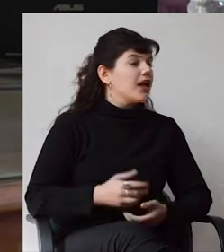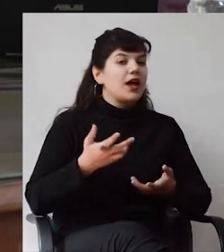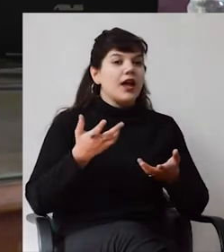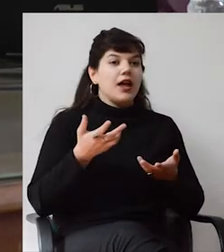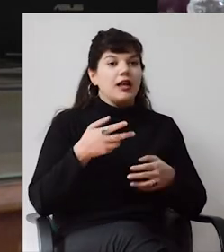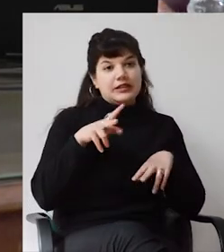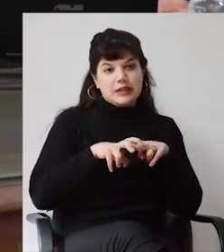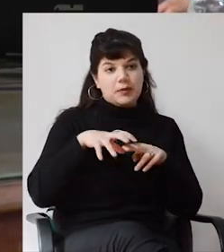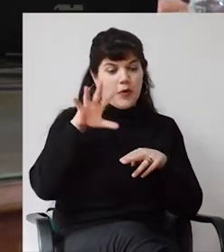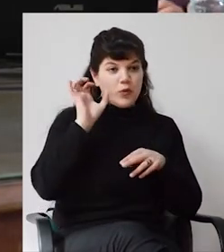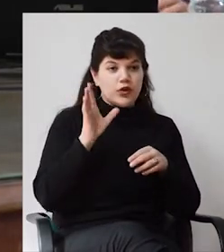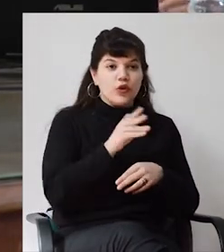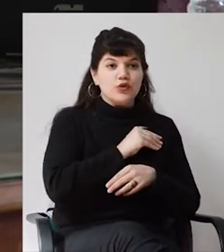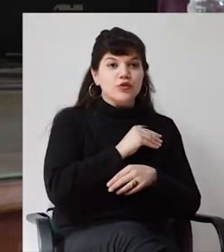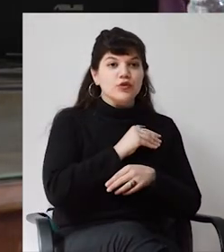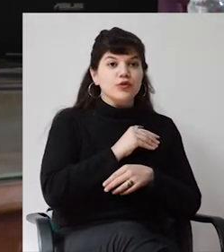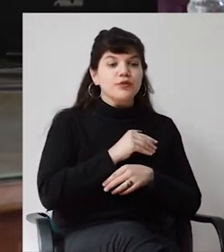¿no? Bueno, gracias.